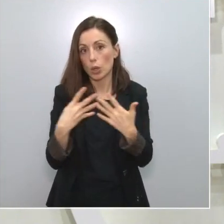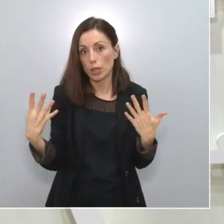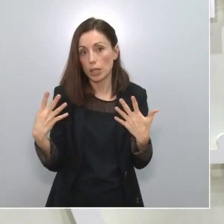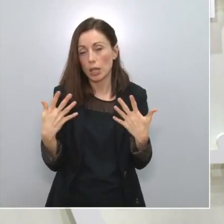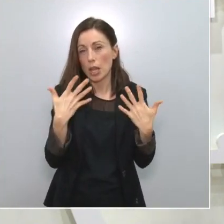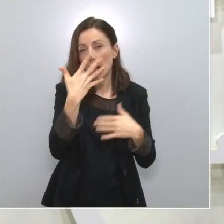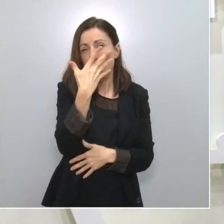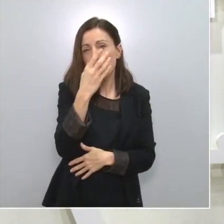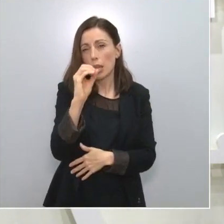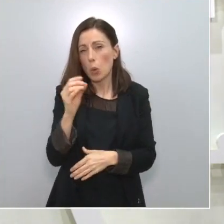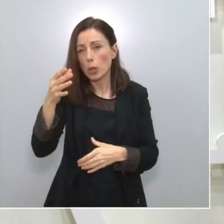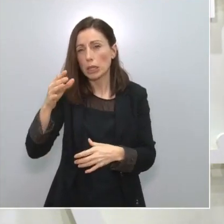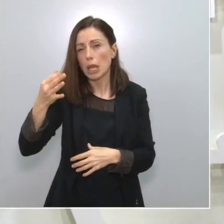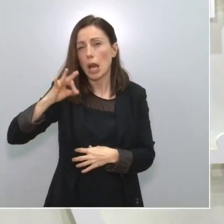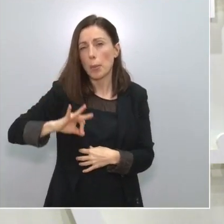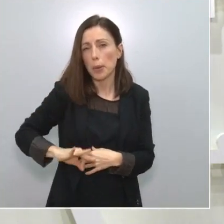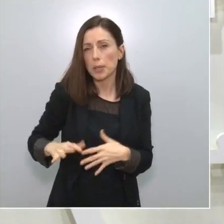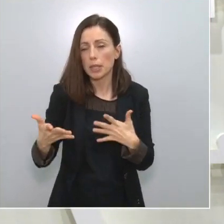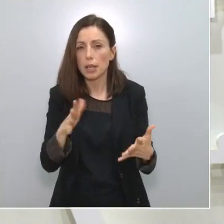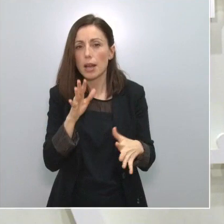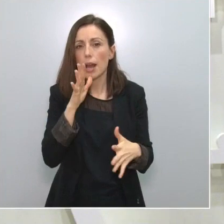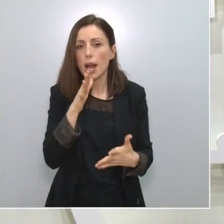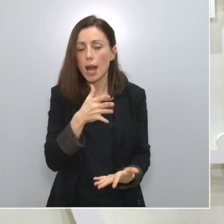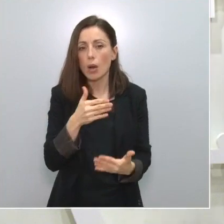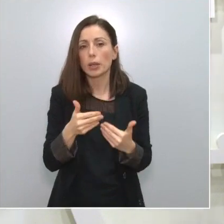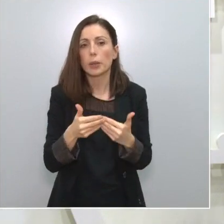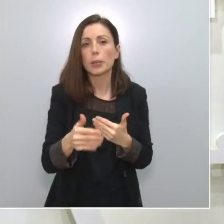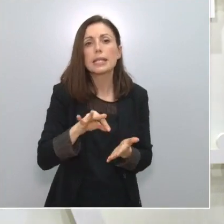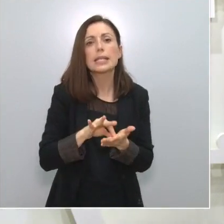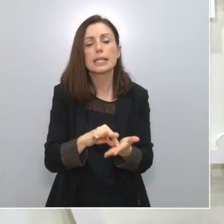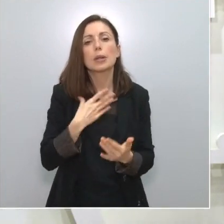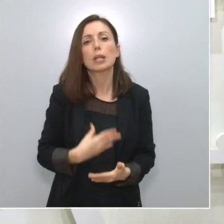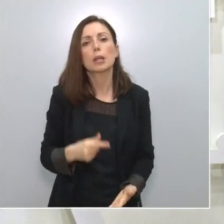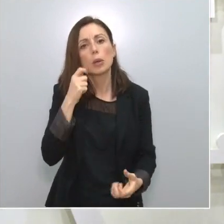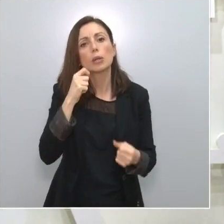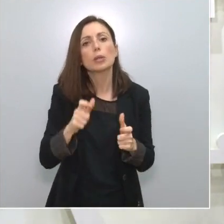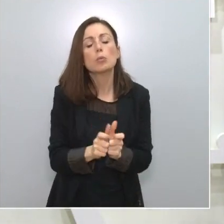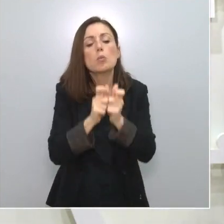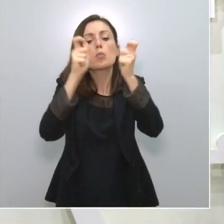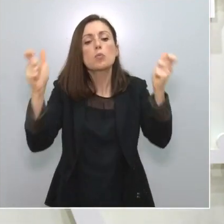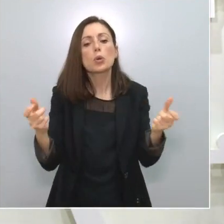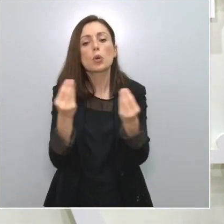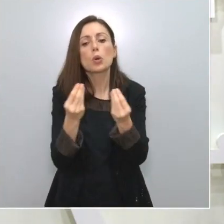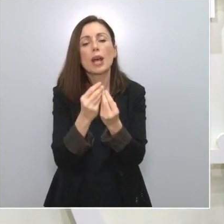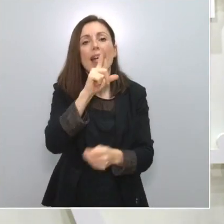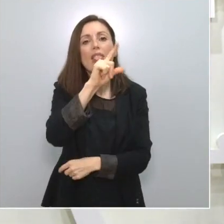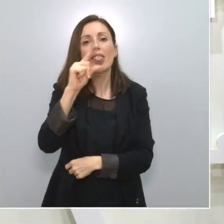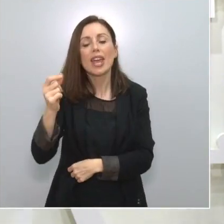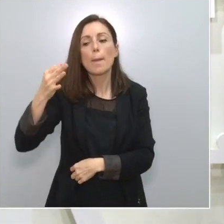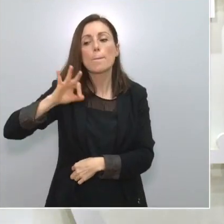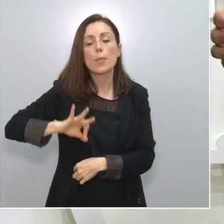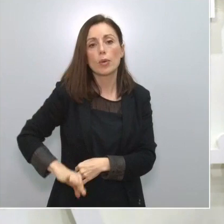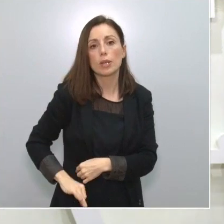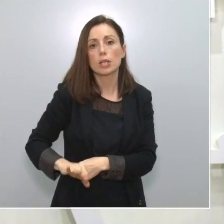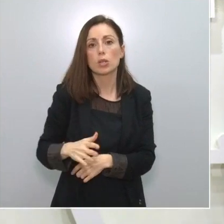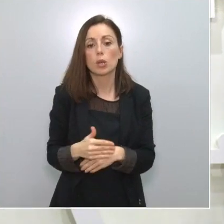más de 50 profesionales y la idea, la voluntad del Servicio Murciano de Salud es que esa cifra se incremente hasta los 100 profesionales, como